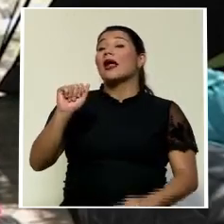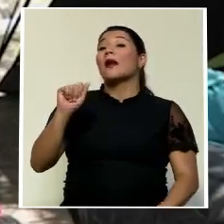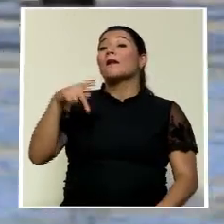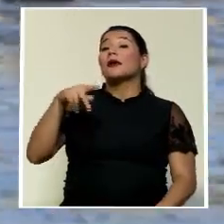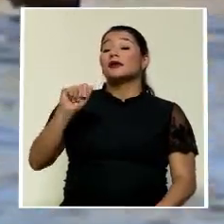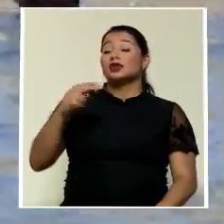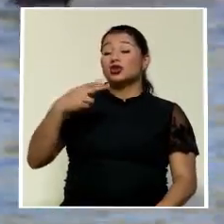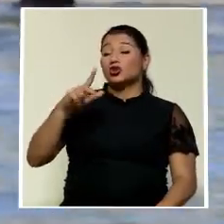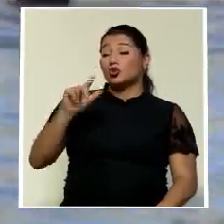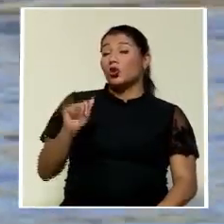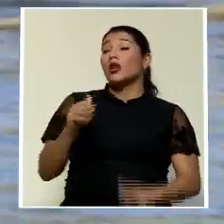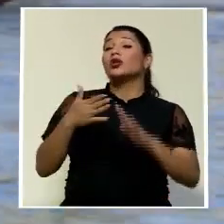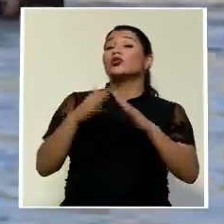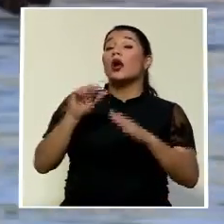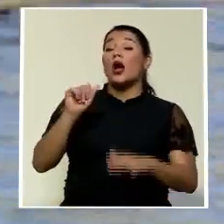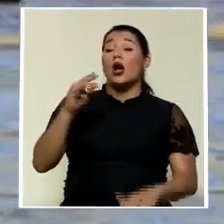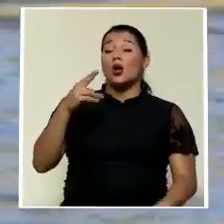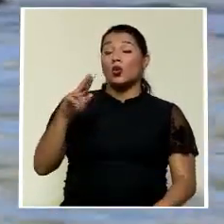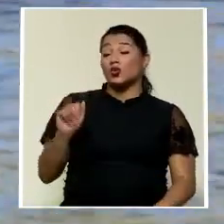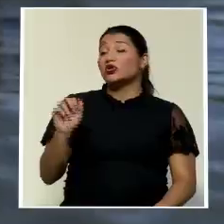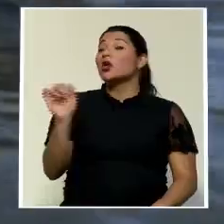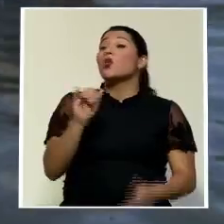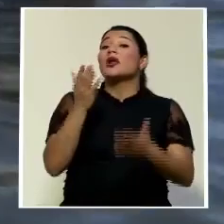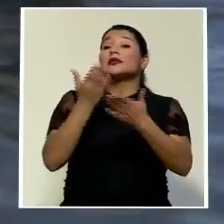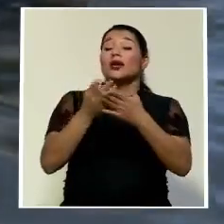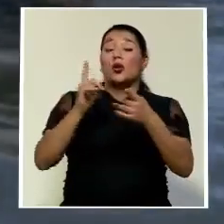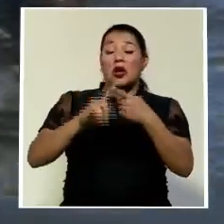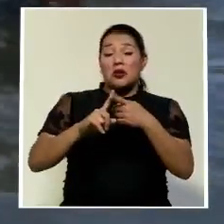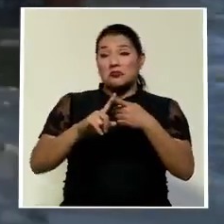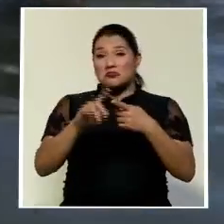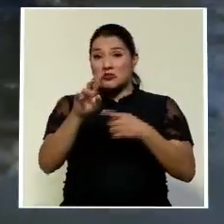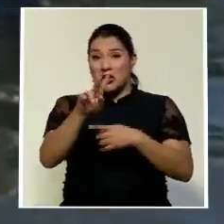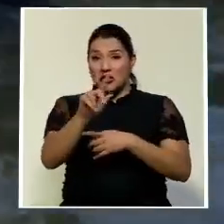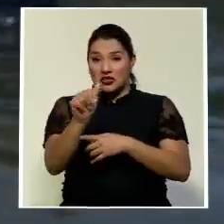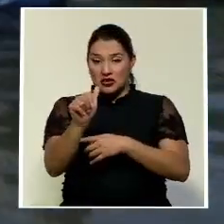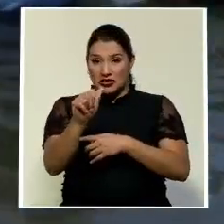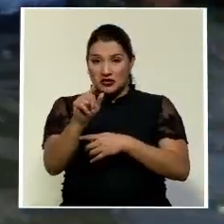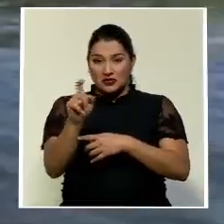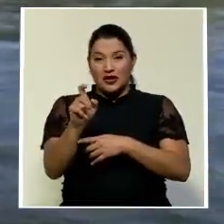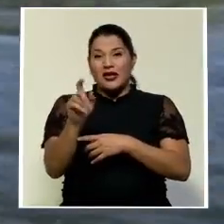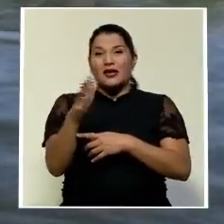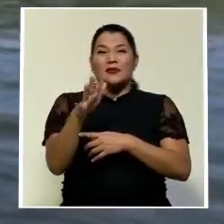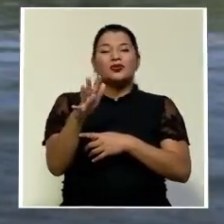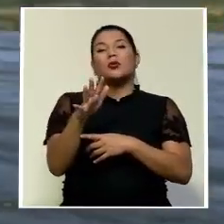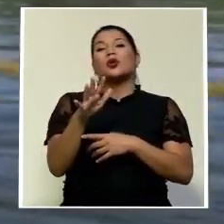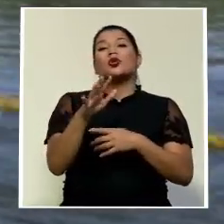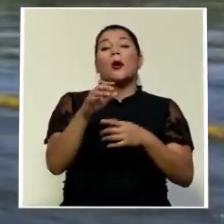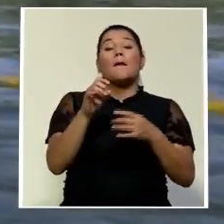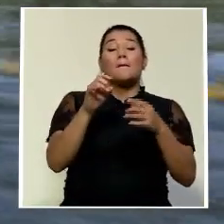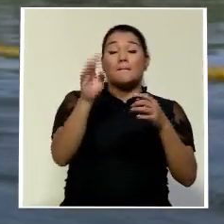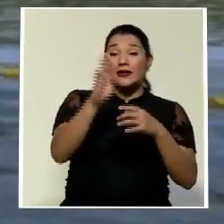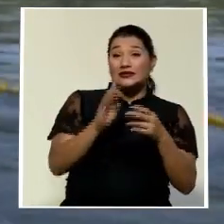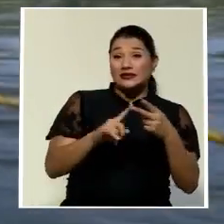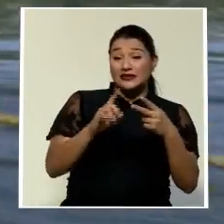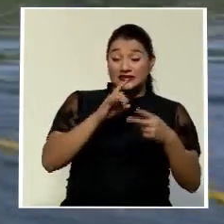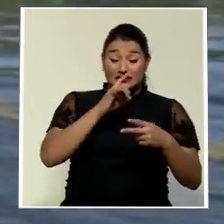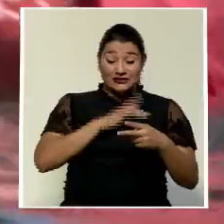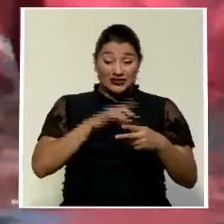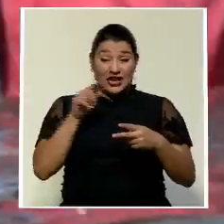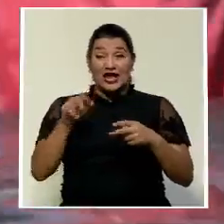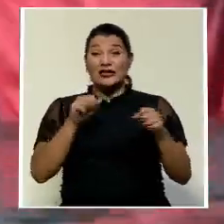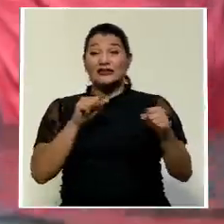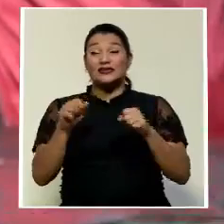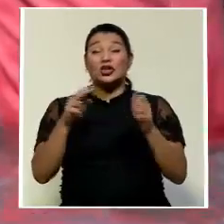Acuña. Hasta allí llegaron principalmente desde Brasil y Chile, a donde habían emigrado tras el terremoto de 2010 que dejó